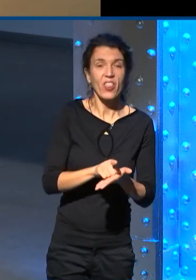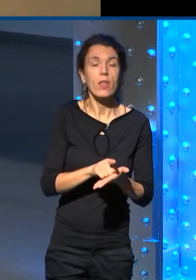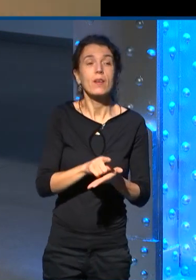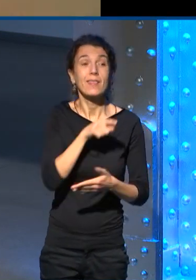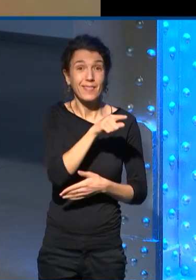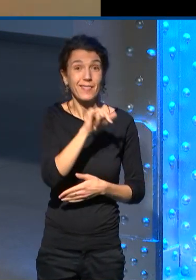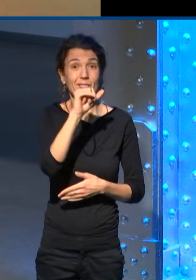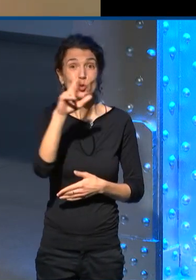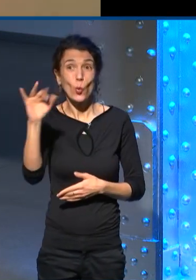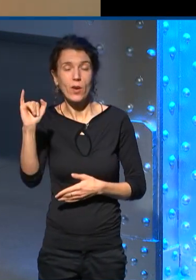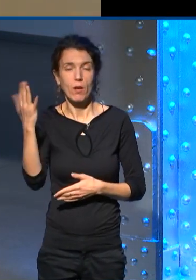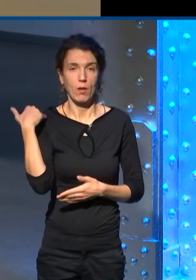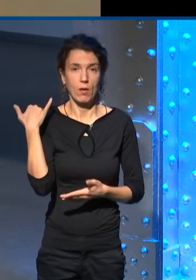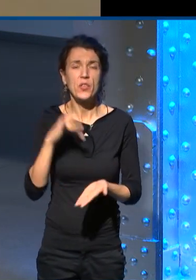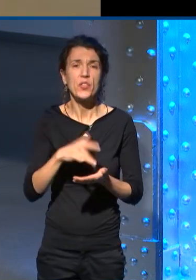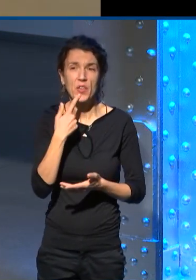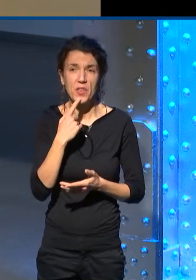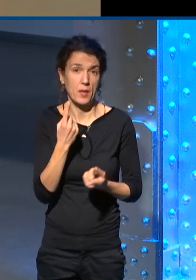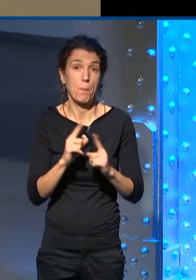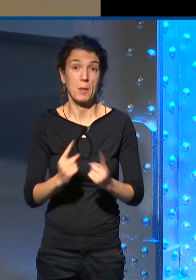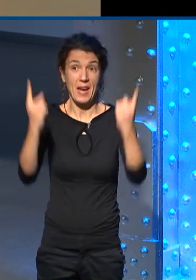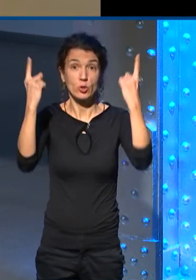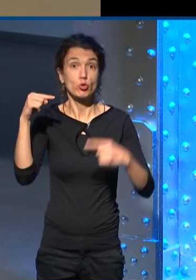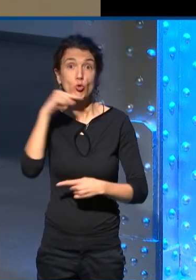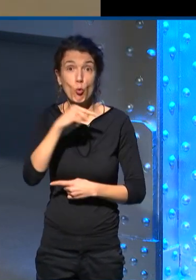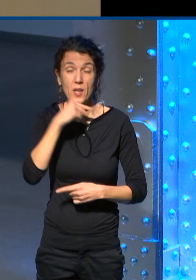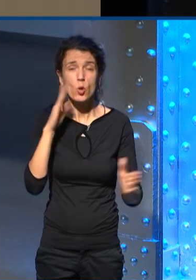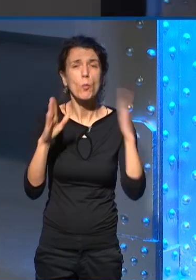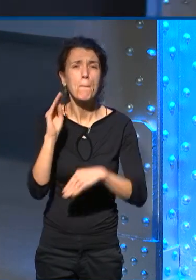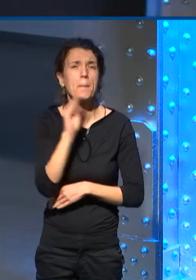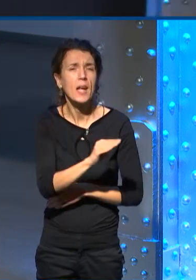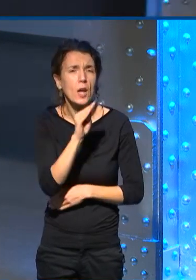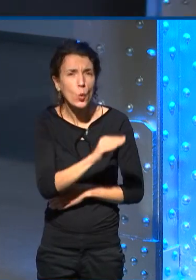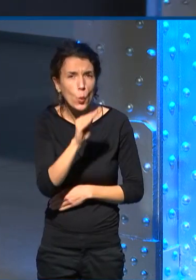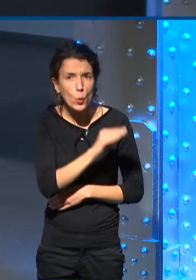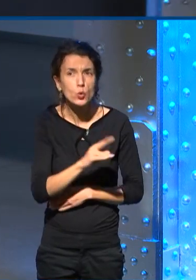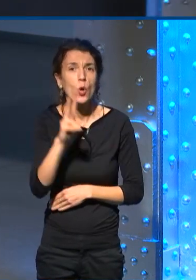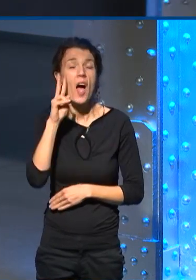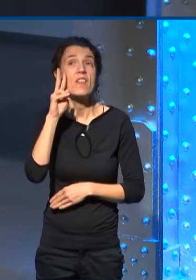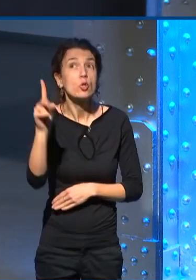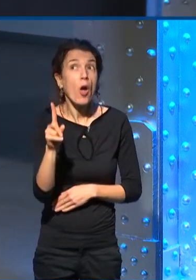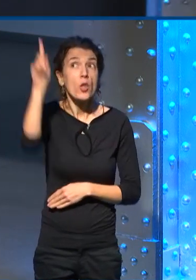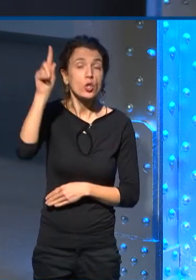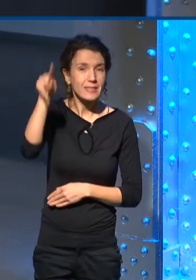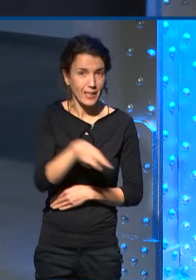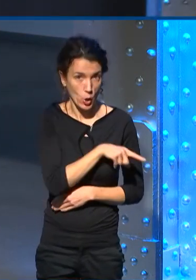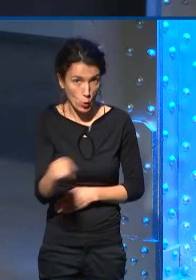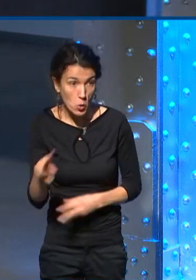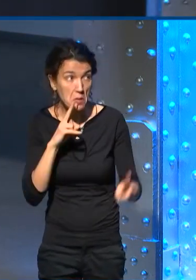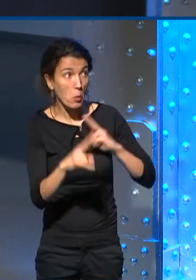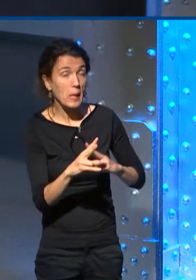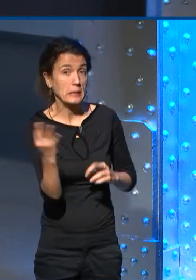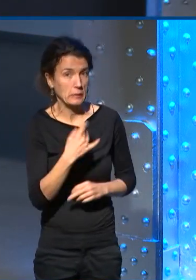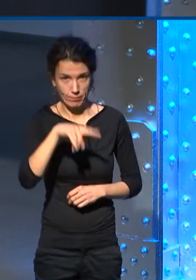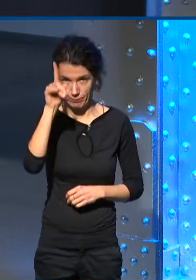Yuri Gagarin, lo que se dice que el premier soviético de la época le preguntó, ¿ya ha visto usted a Dios? No sabemos lo que respondió, pero